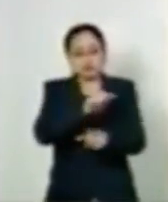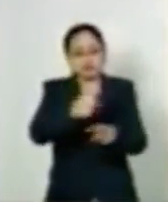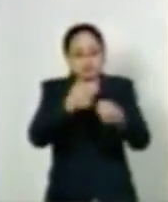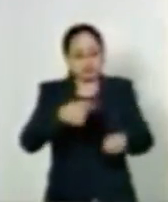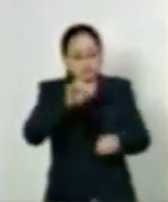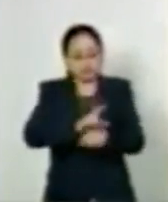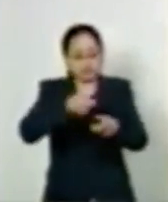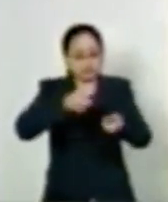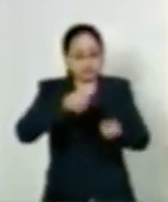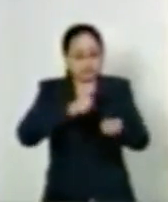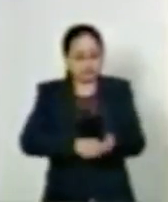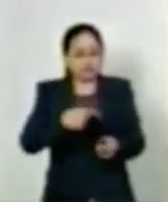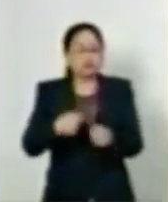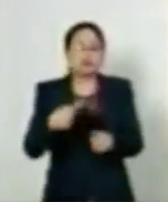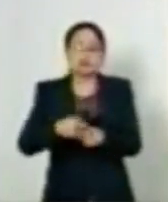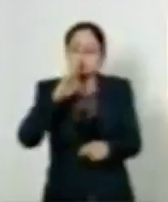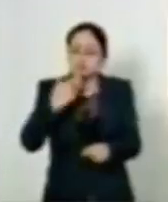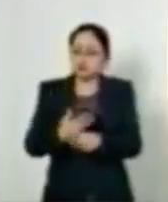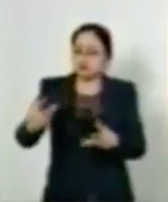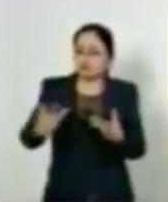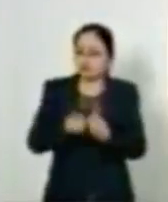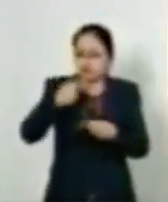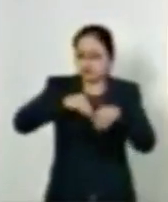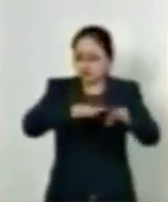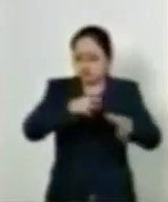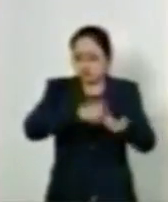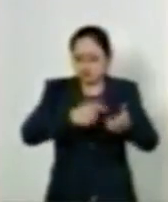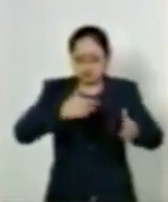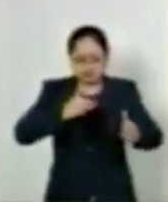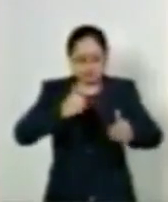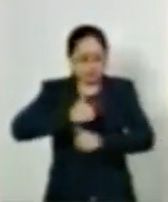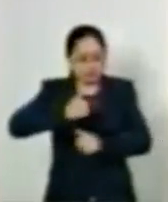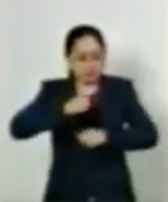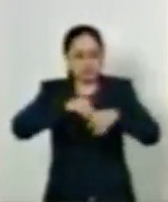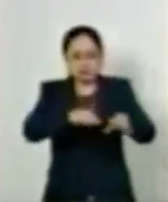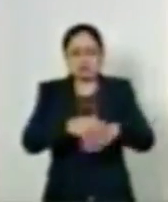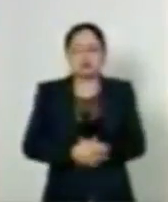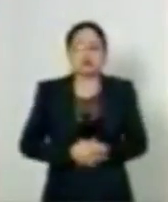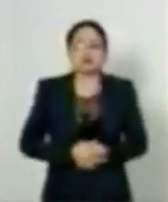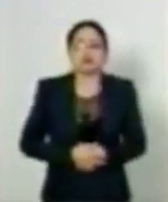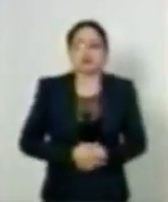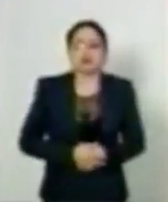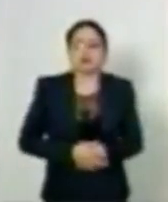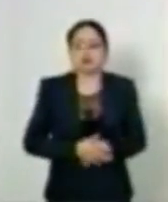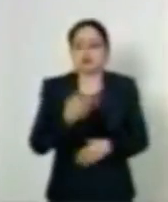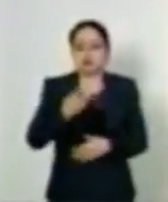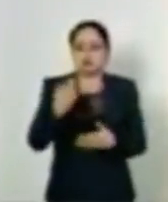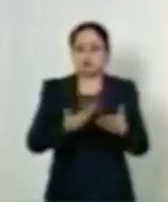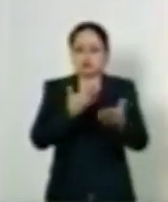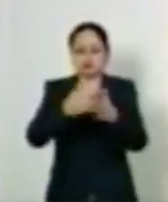seguridad interior que habilite el despliegue de tales acciones. En cuanto a la modificación propuesta al